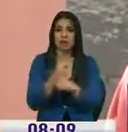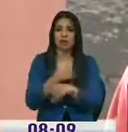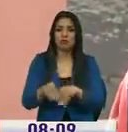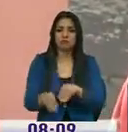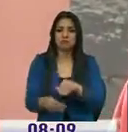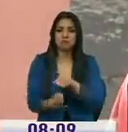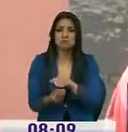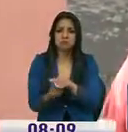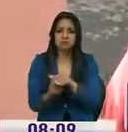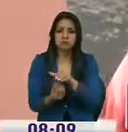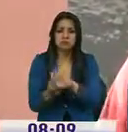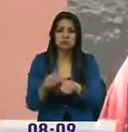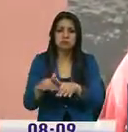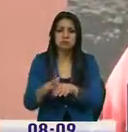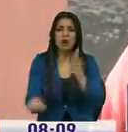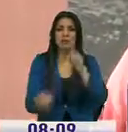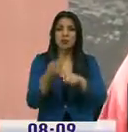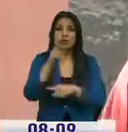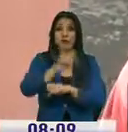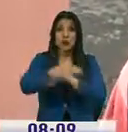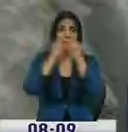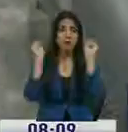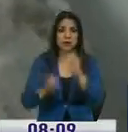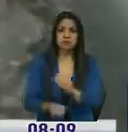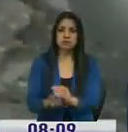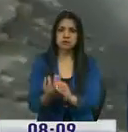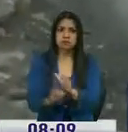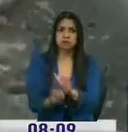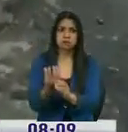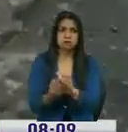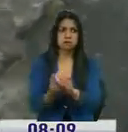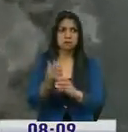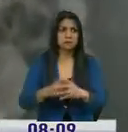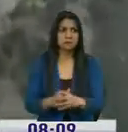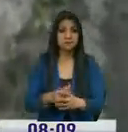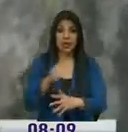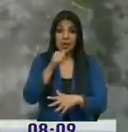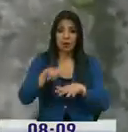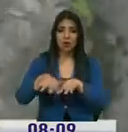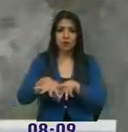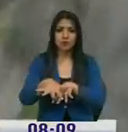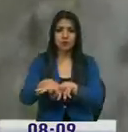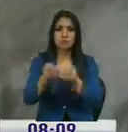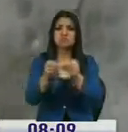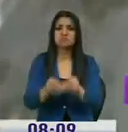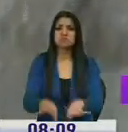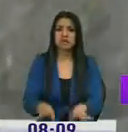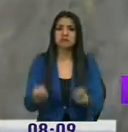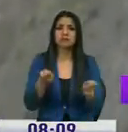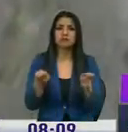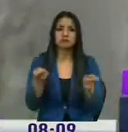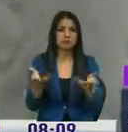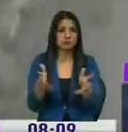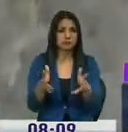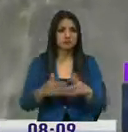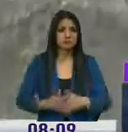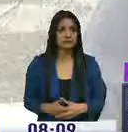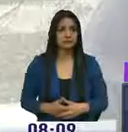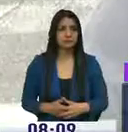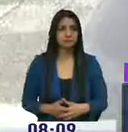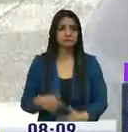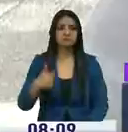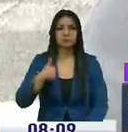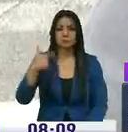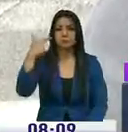A las 11 hasta las 2 de la mañana el agua es bastante. Lo cierto es que el agua se desperdicia sin control alguno. Me parece muy